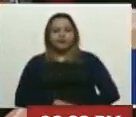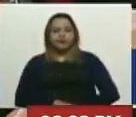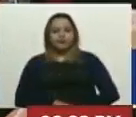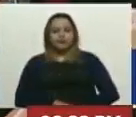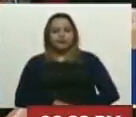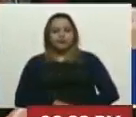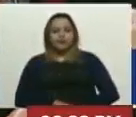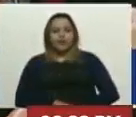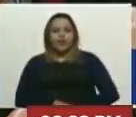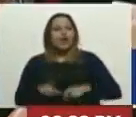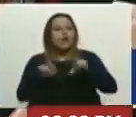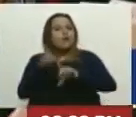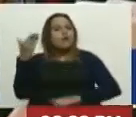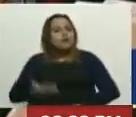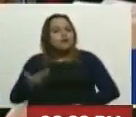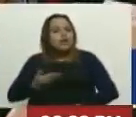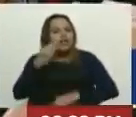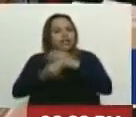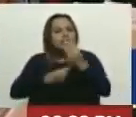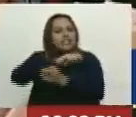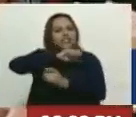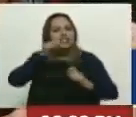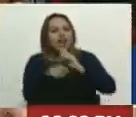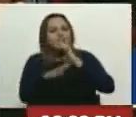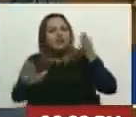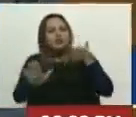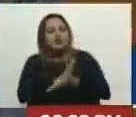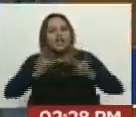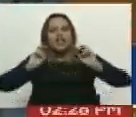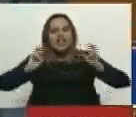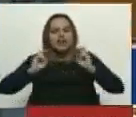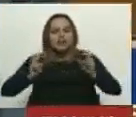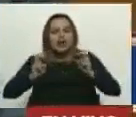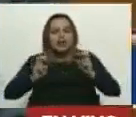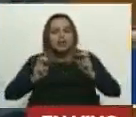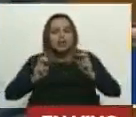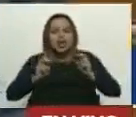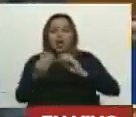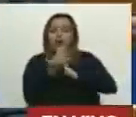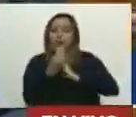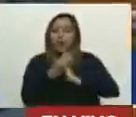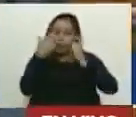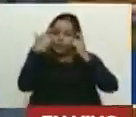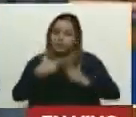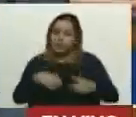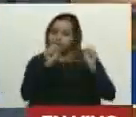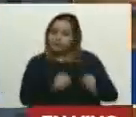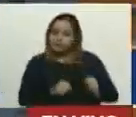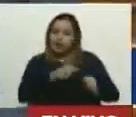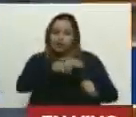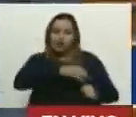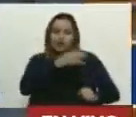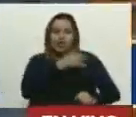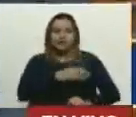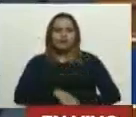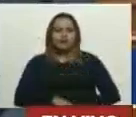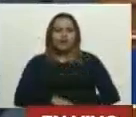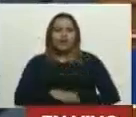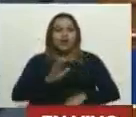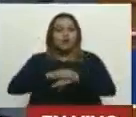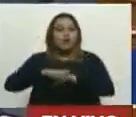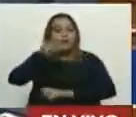es primordial lograr cambios en lo relacionado con la materia aseguradora, porque nuestra población